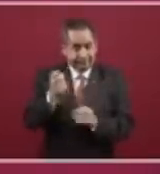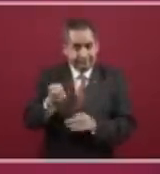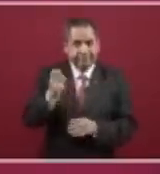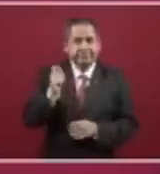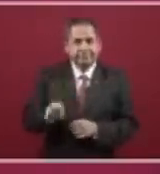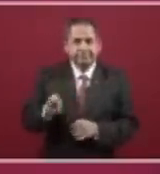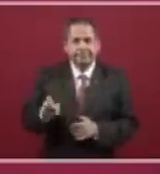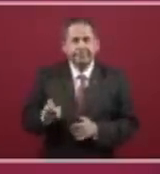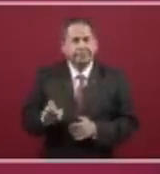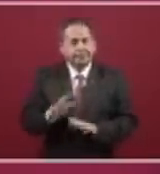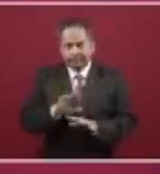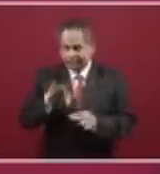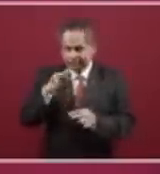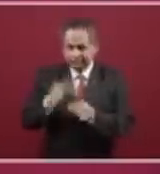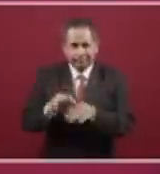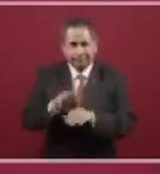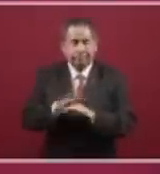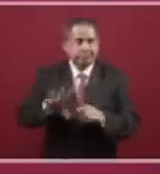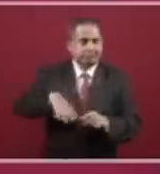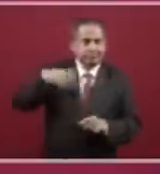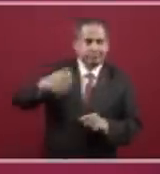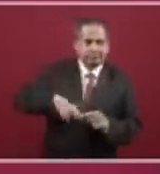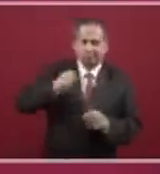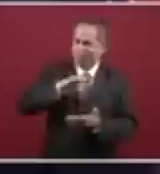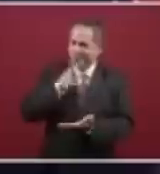se terminan los abusos